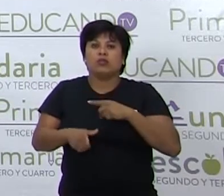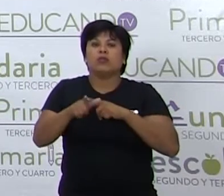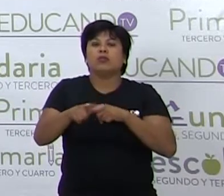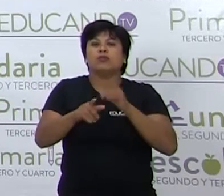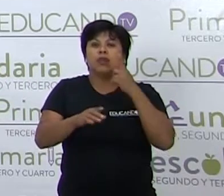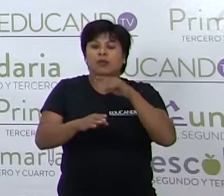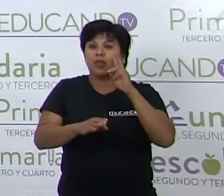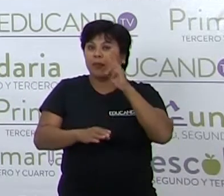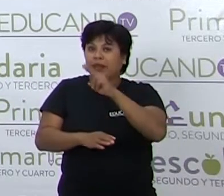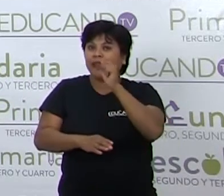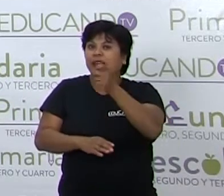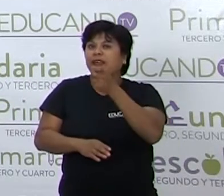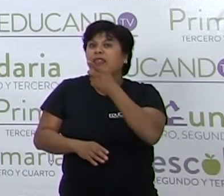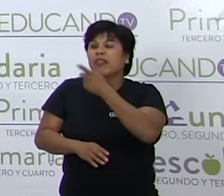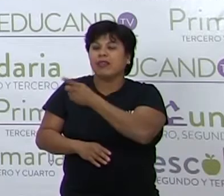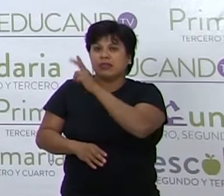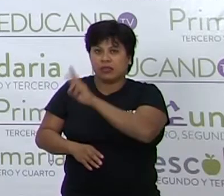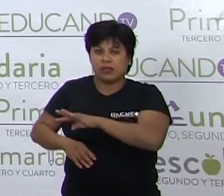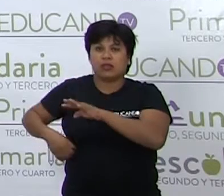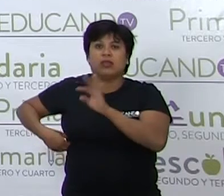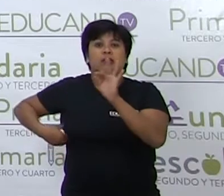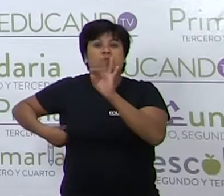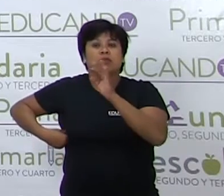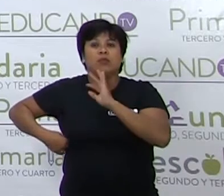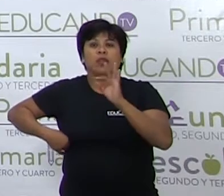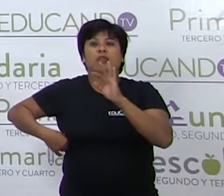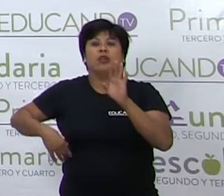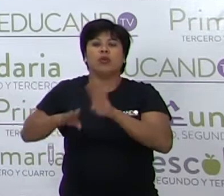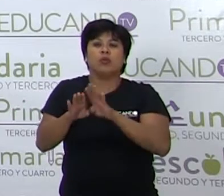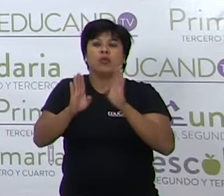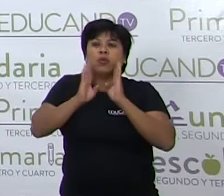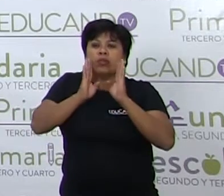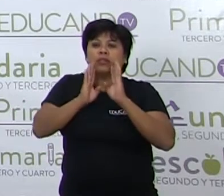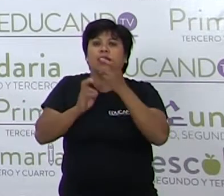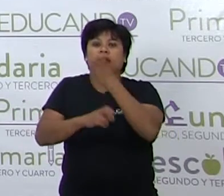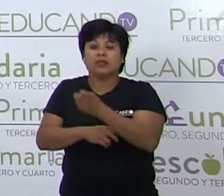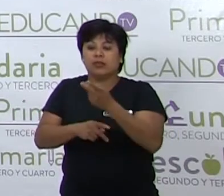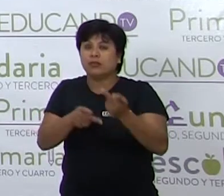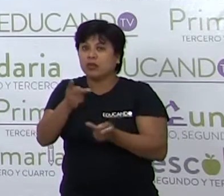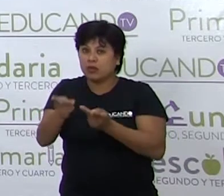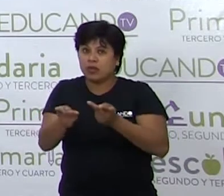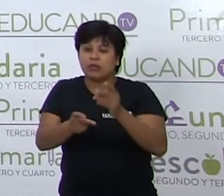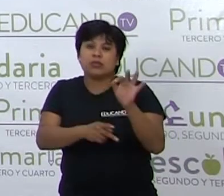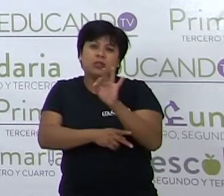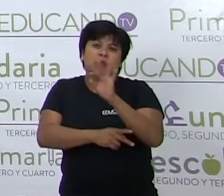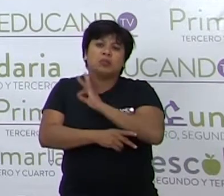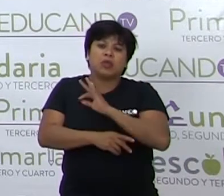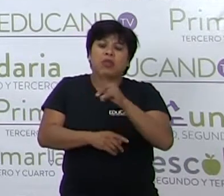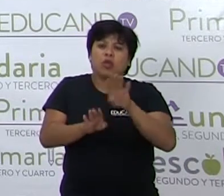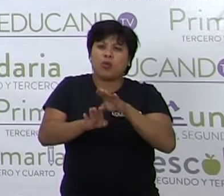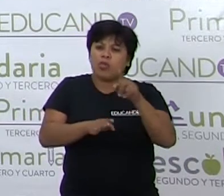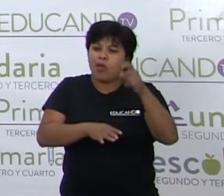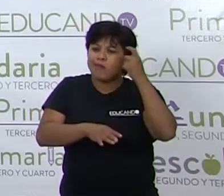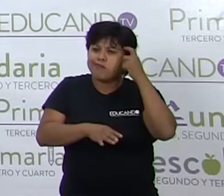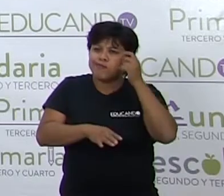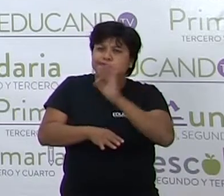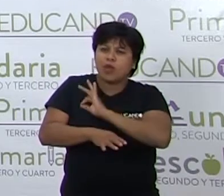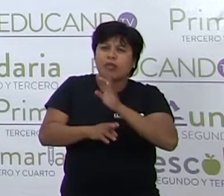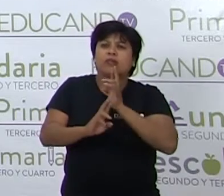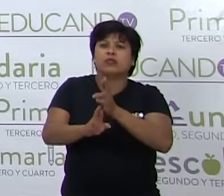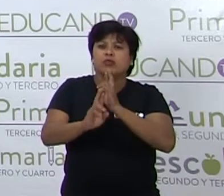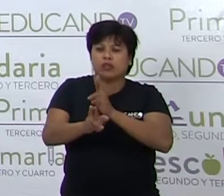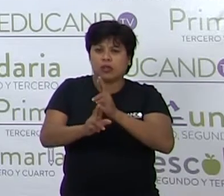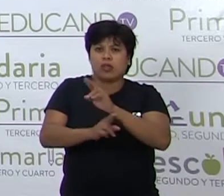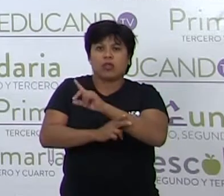ayer te pedí que pudieras copiar estas preguntas si te dio tiempo si no puedes contestar las de manera mental y las